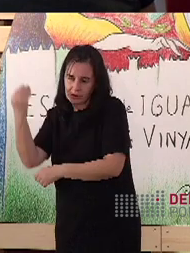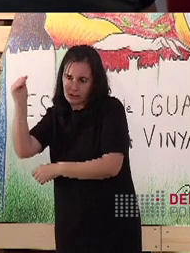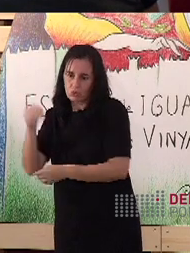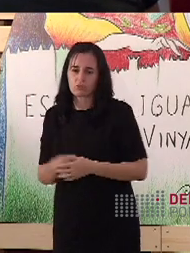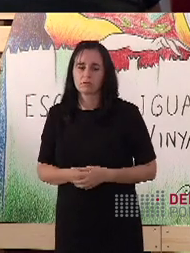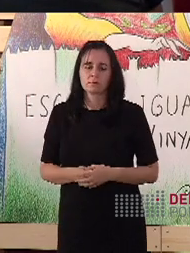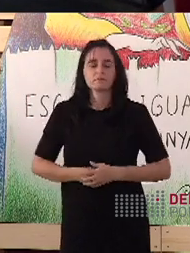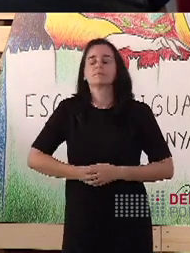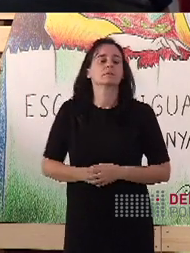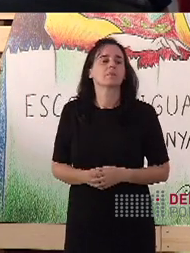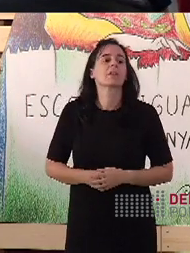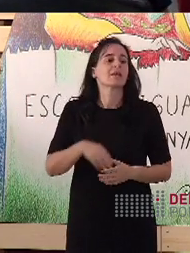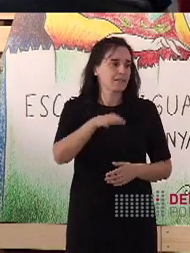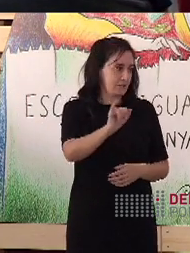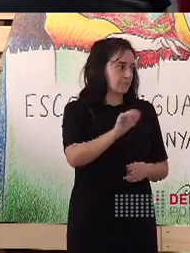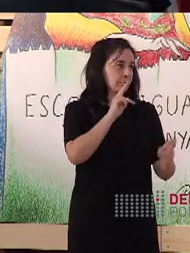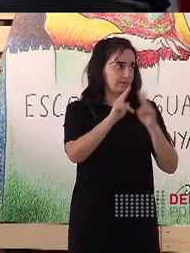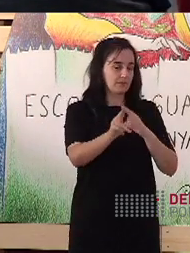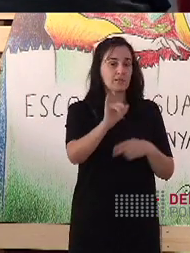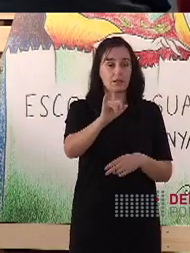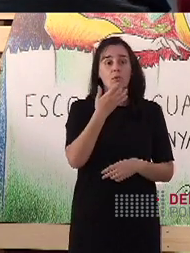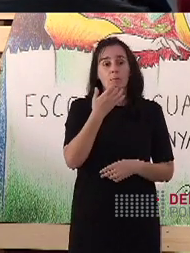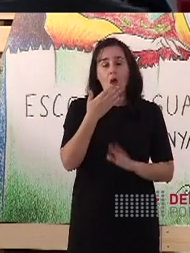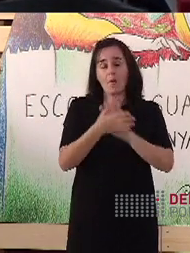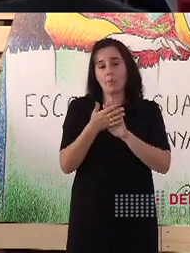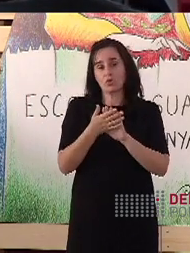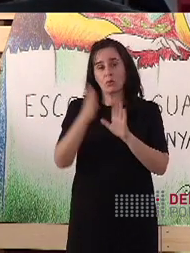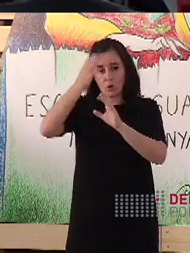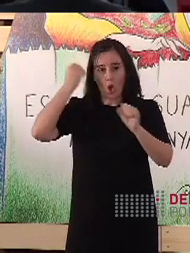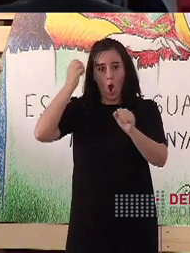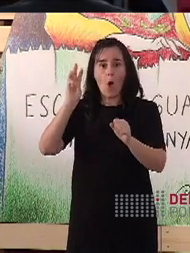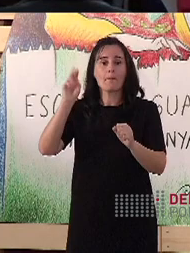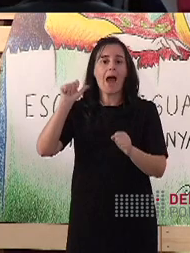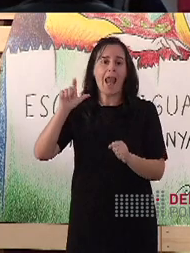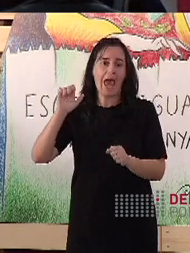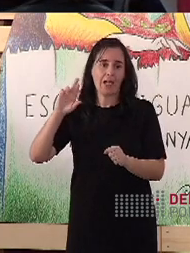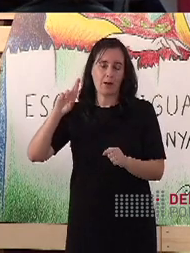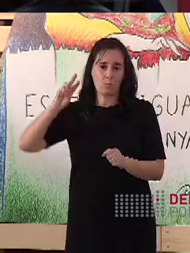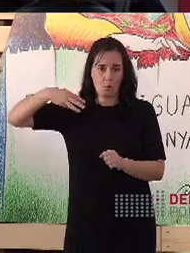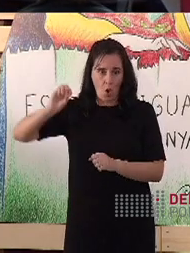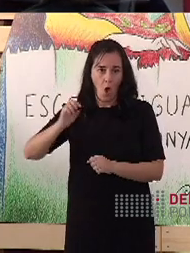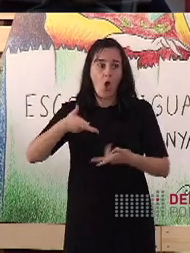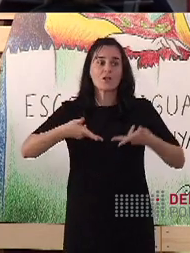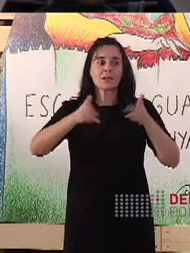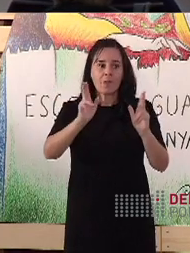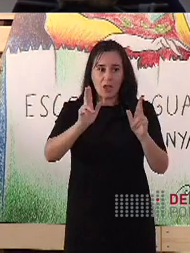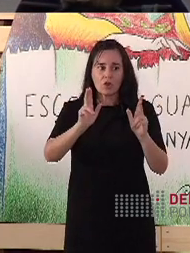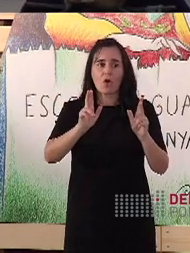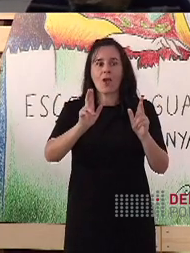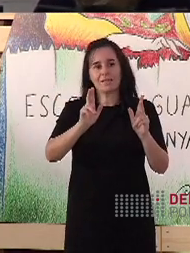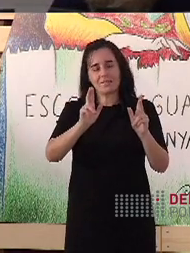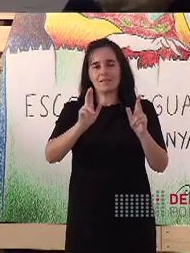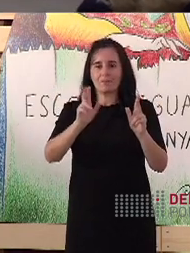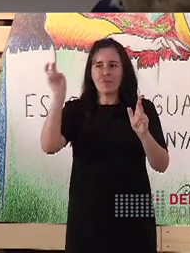que si nos vamos directamente al protocolo de Palermo, por ejemplo, el consentimiento, hay consentimientos viciados de origen. Entonces es mucho